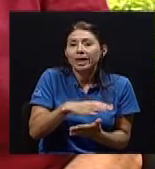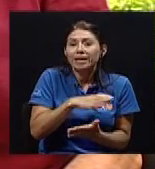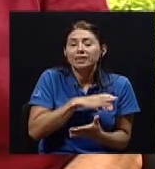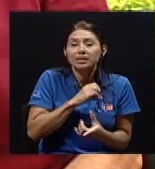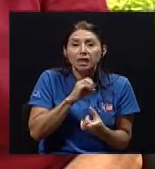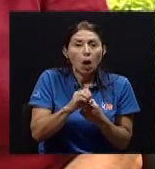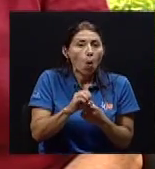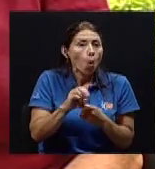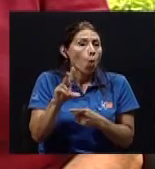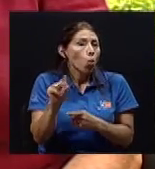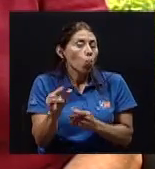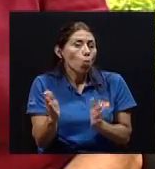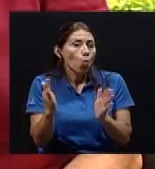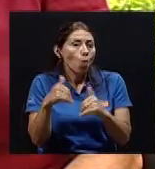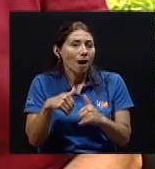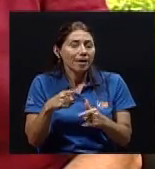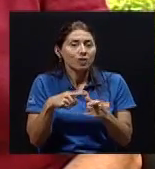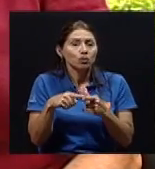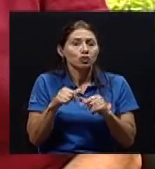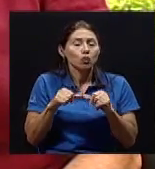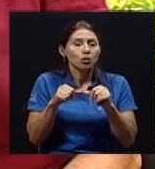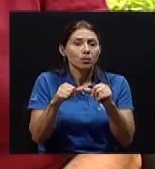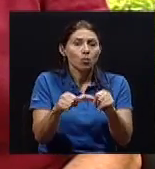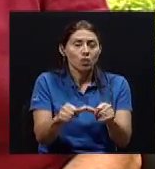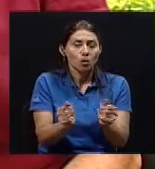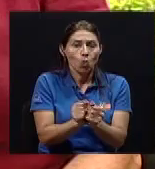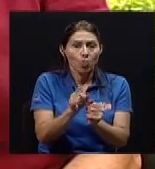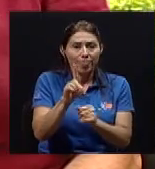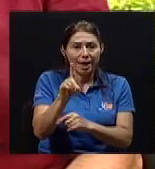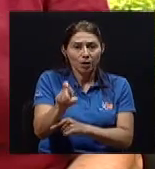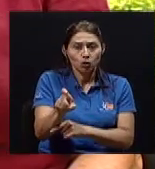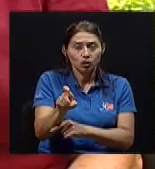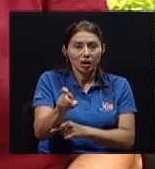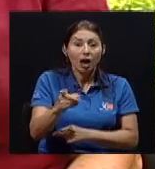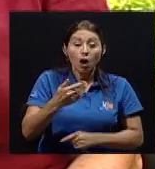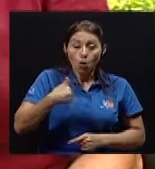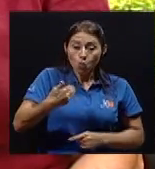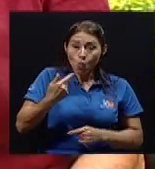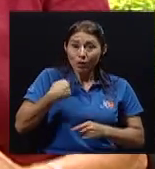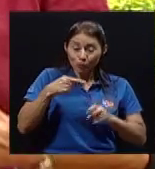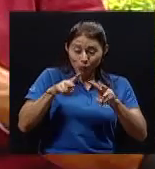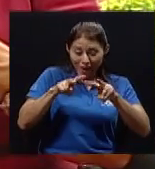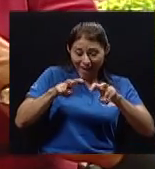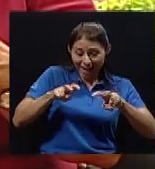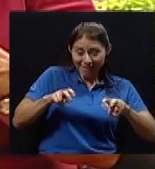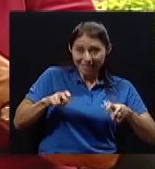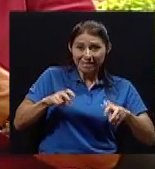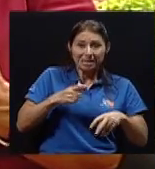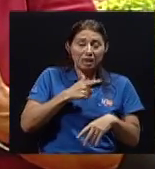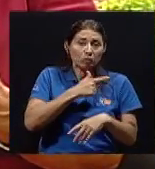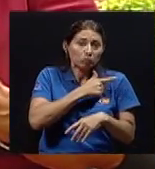ello a un diagnóstico. Cuando se trata de análisis de fluidos biológicos, podemos analizar esos fluidos y ver si